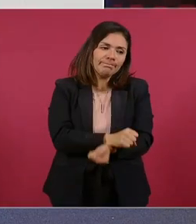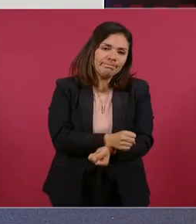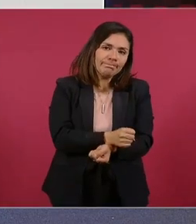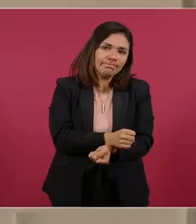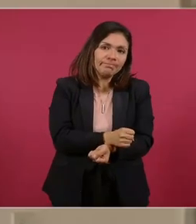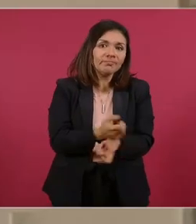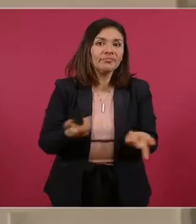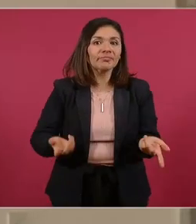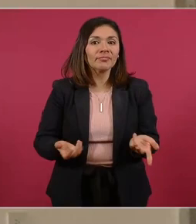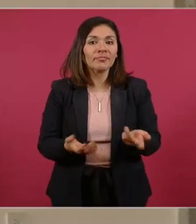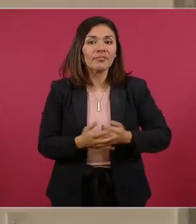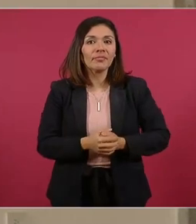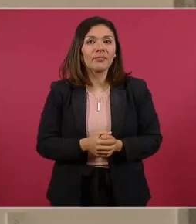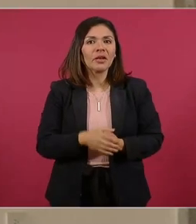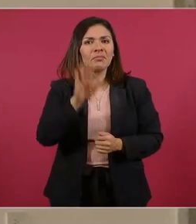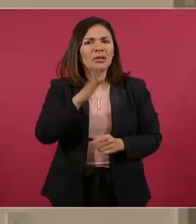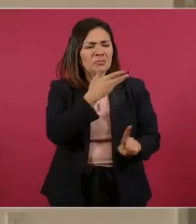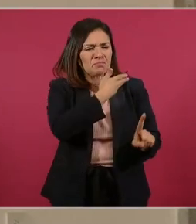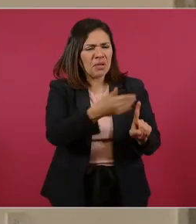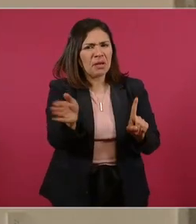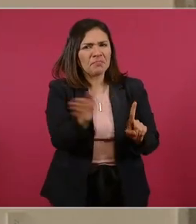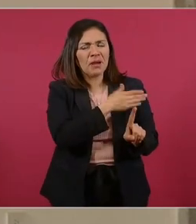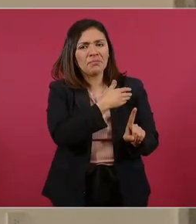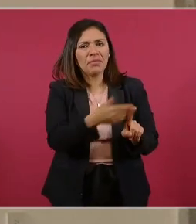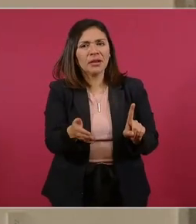Y a cachetadas,